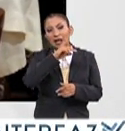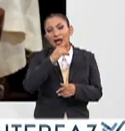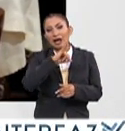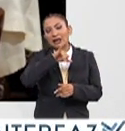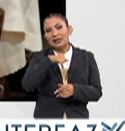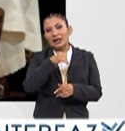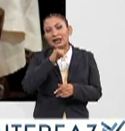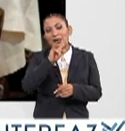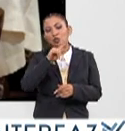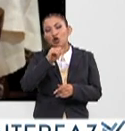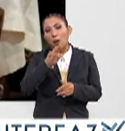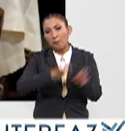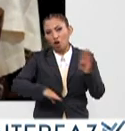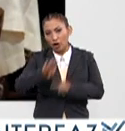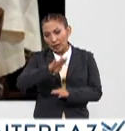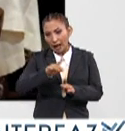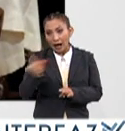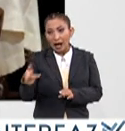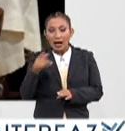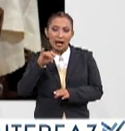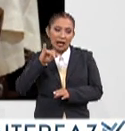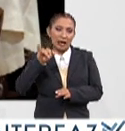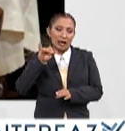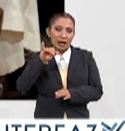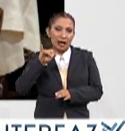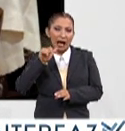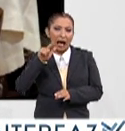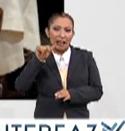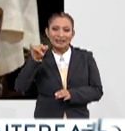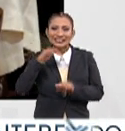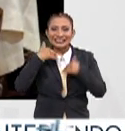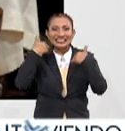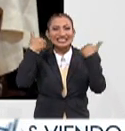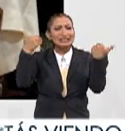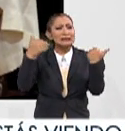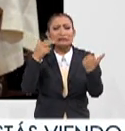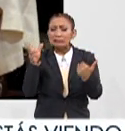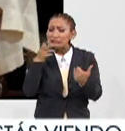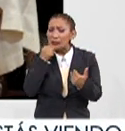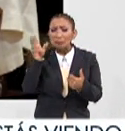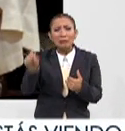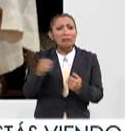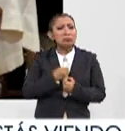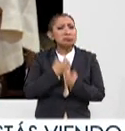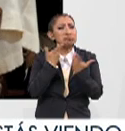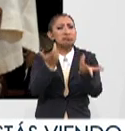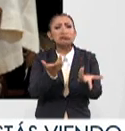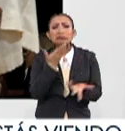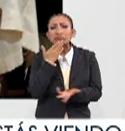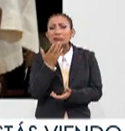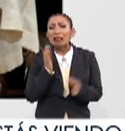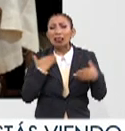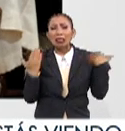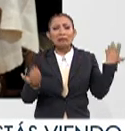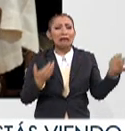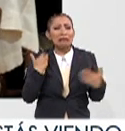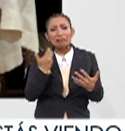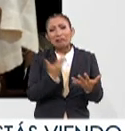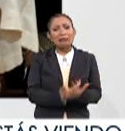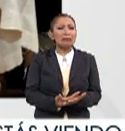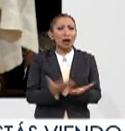llama Inmunobiología. Y después Jim Allison, pero como pueden ver, su sonrisa es un tipo así, espontáneo, divertido,